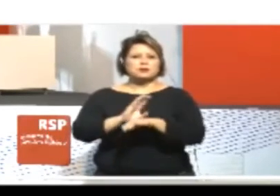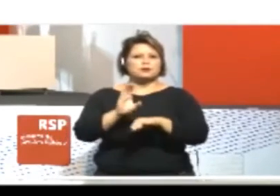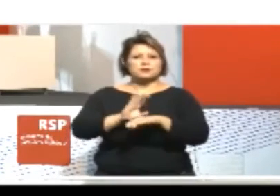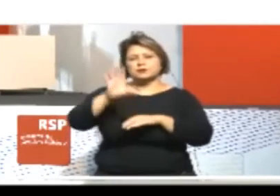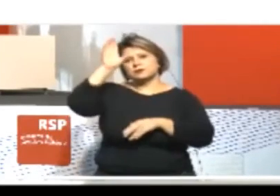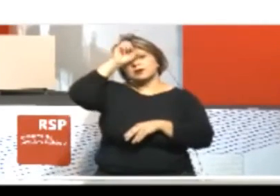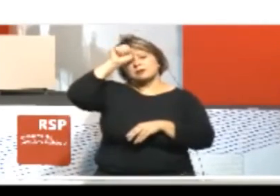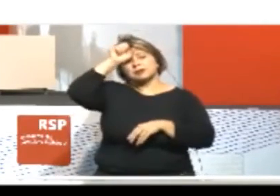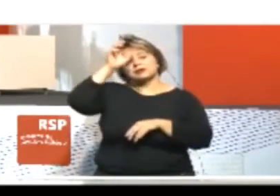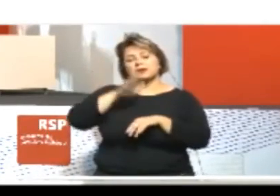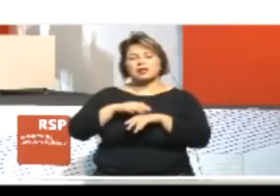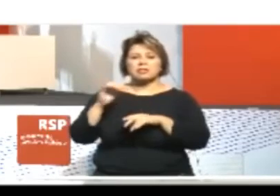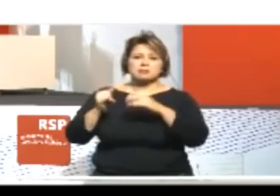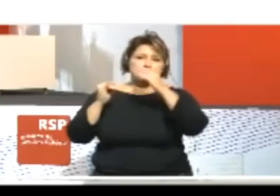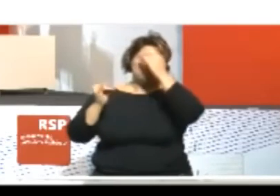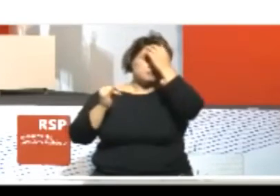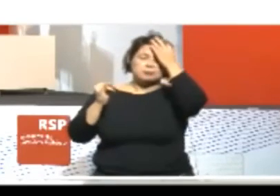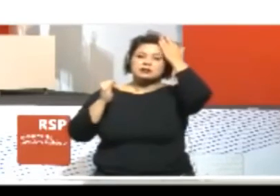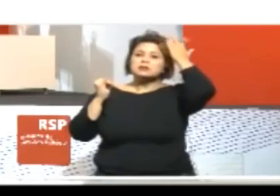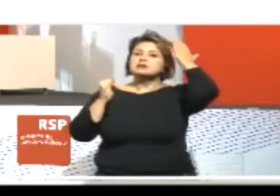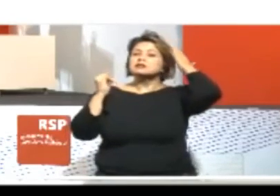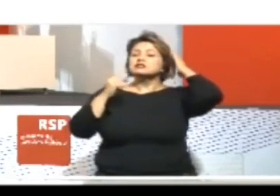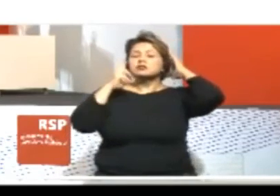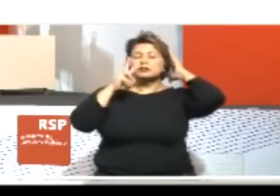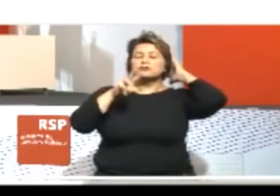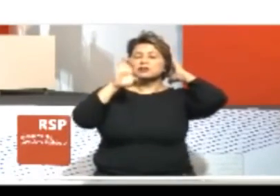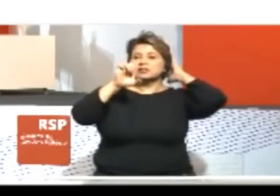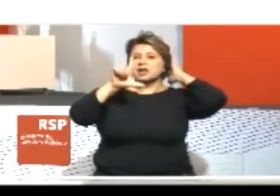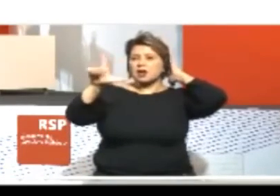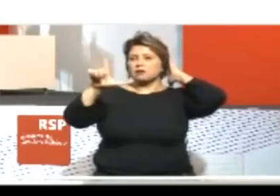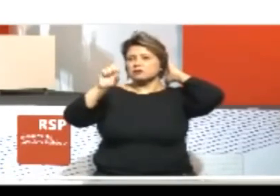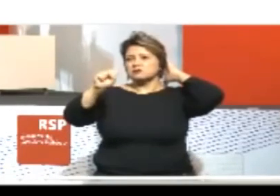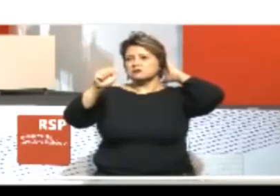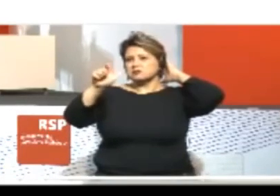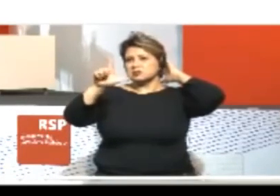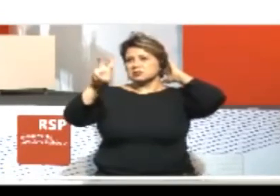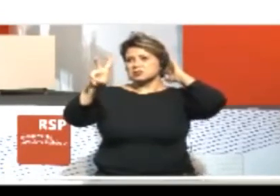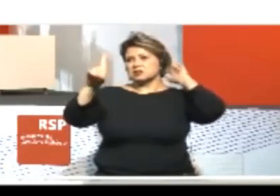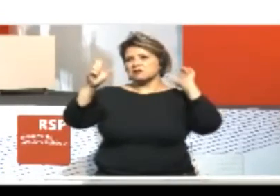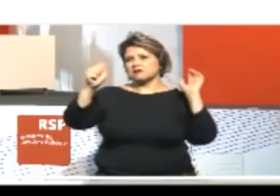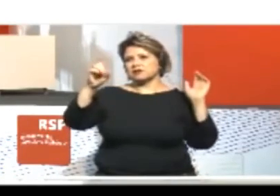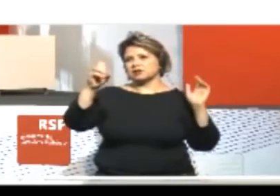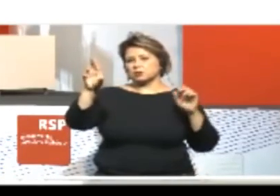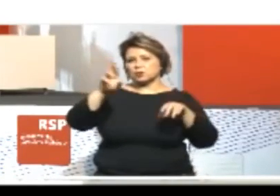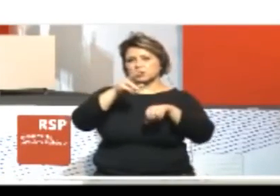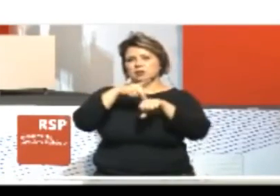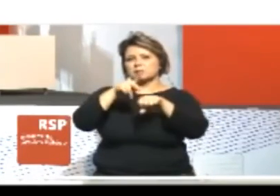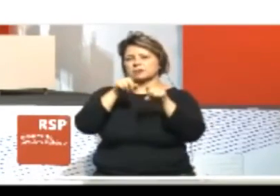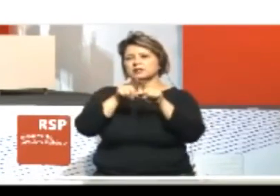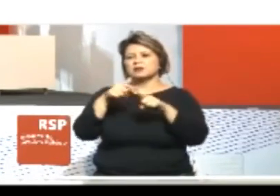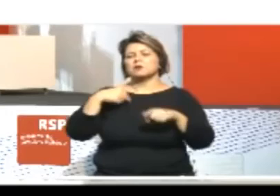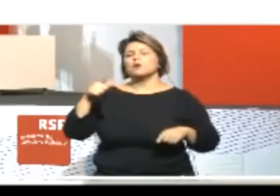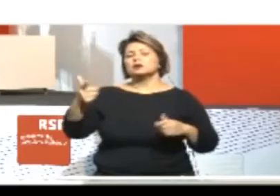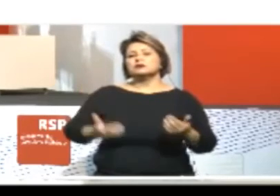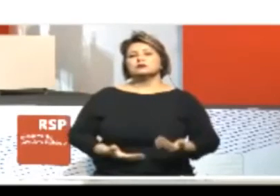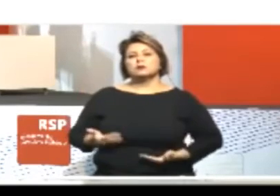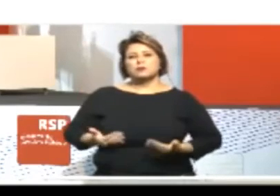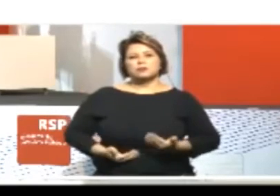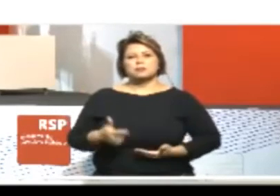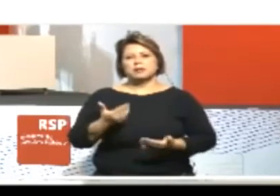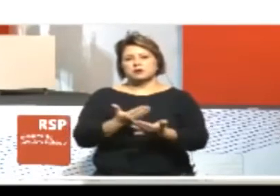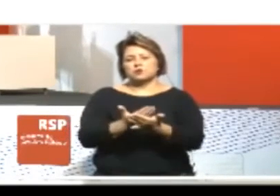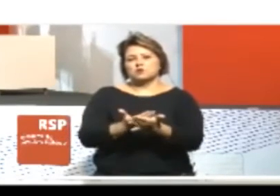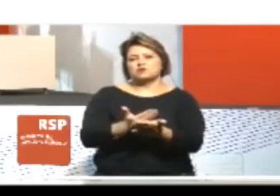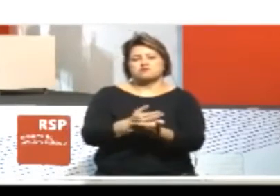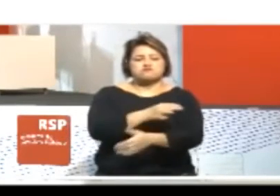Salvador, incluso cuando el empleado no tiene educación, por X o Y motivo, como en Centroamérica, que